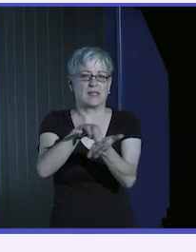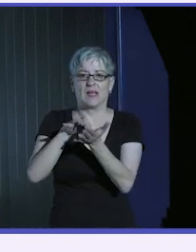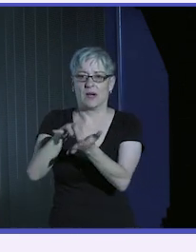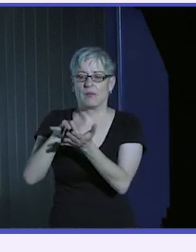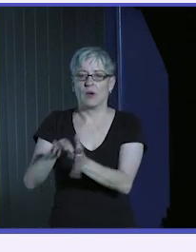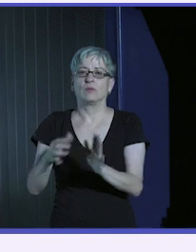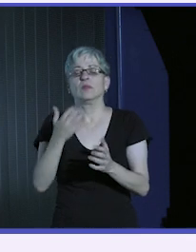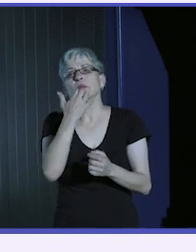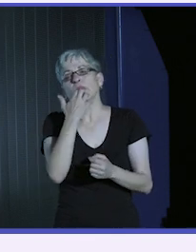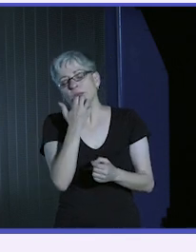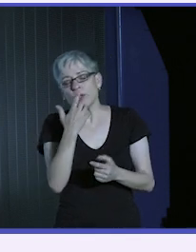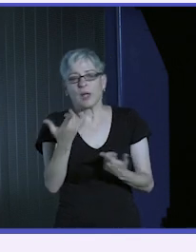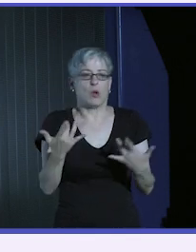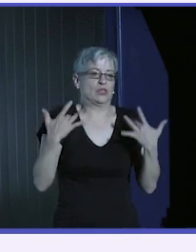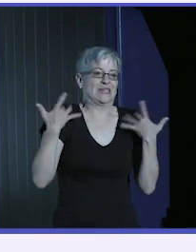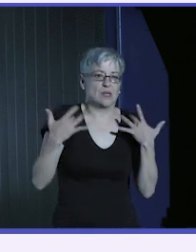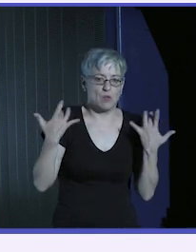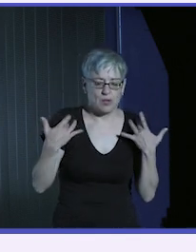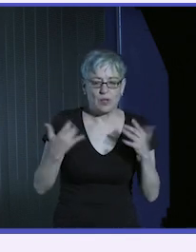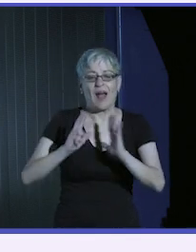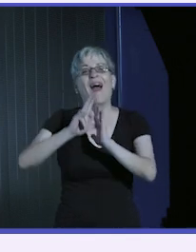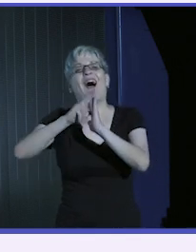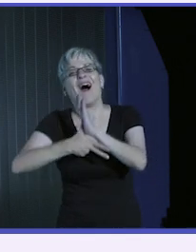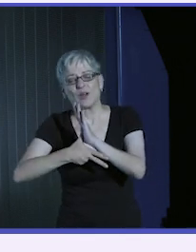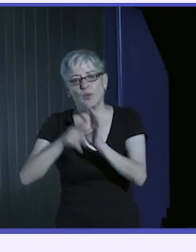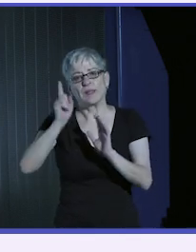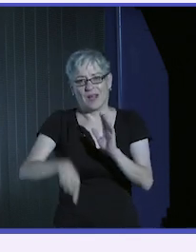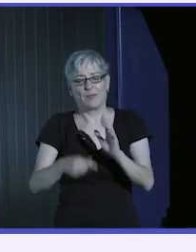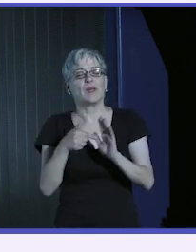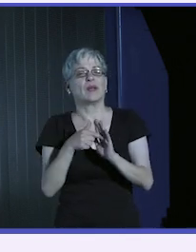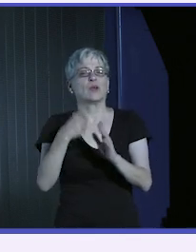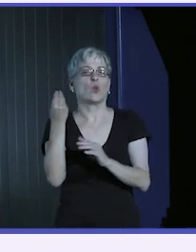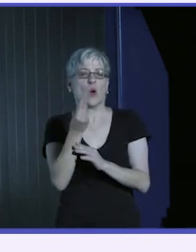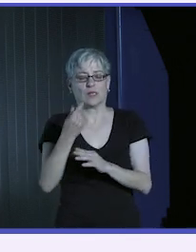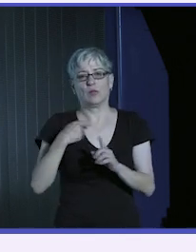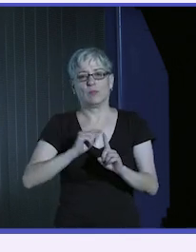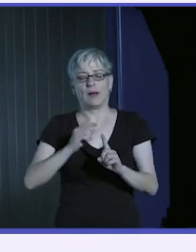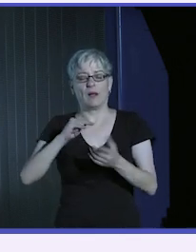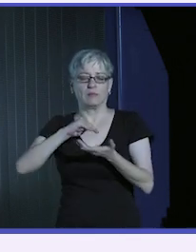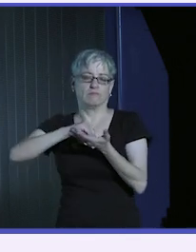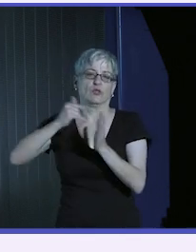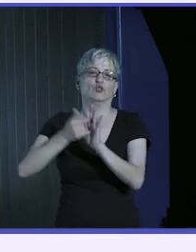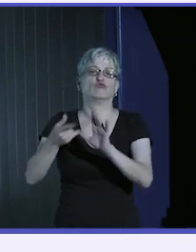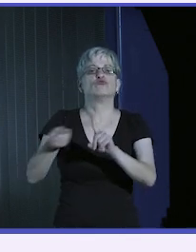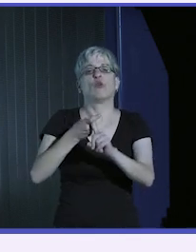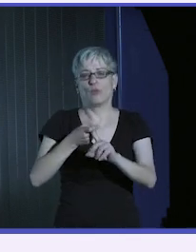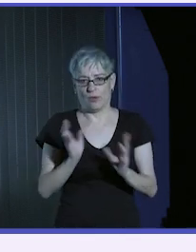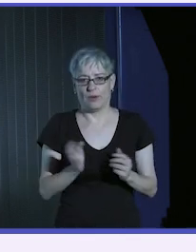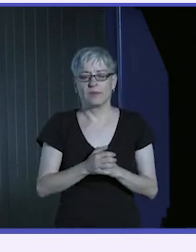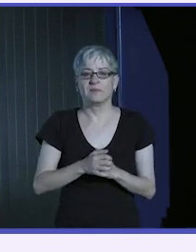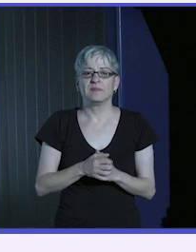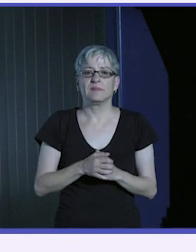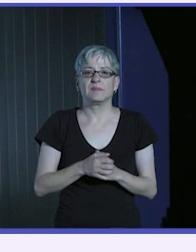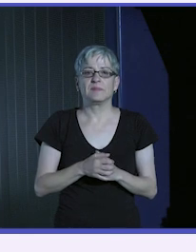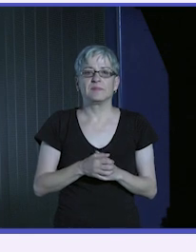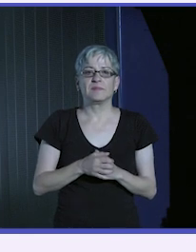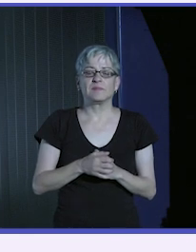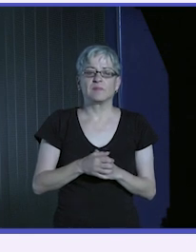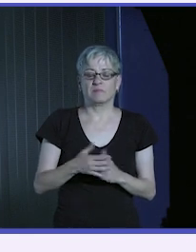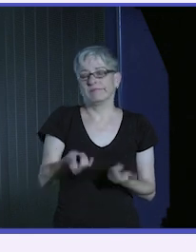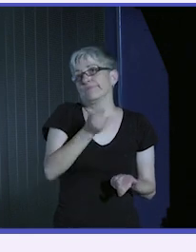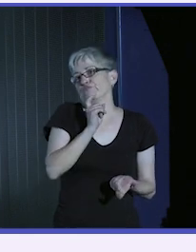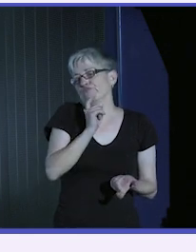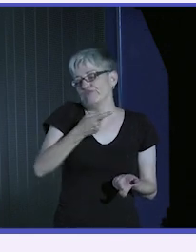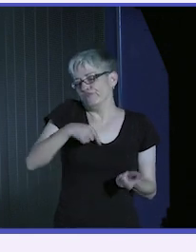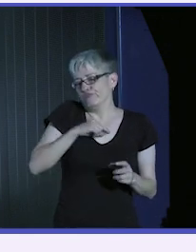¿no?, de simuladores y hardware cuántico para crear una solución cuántica. ¿Y cómo realmente